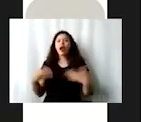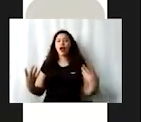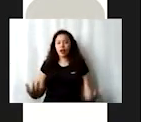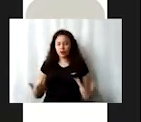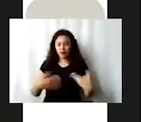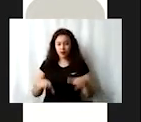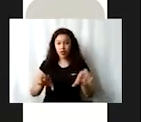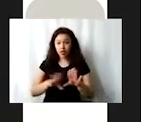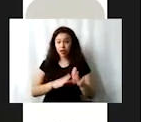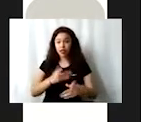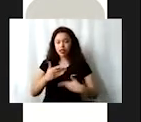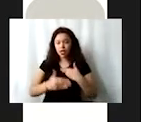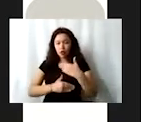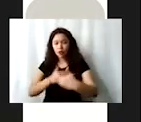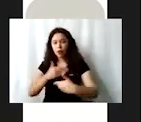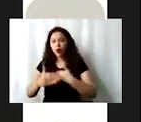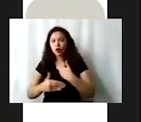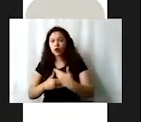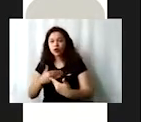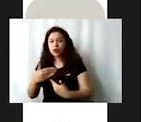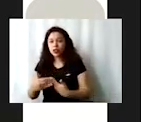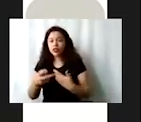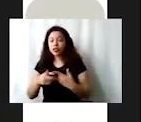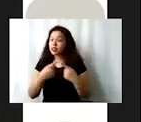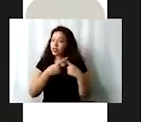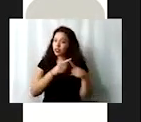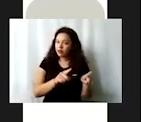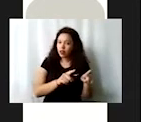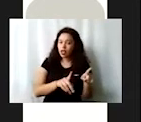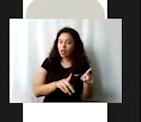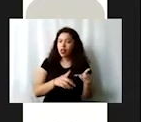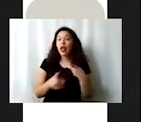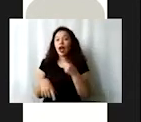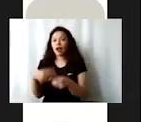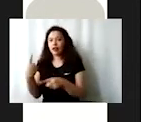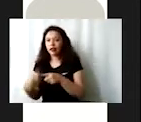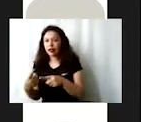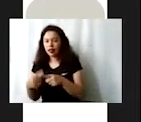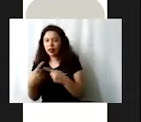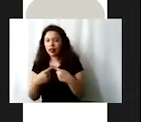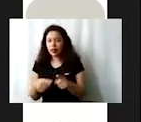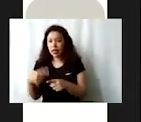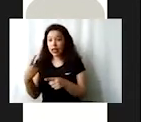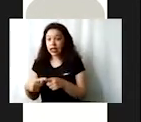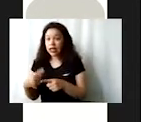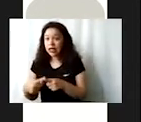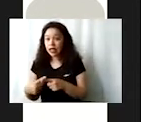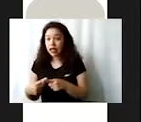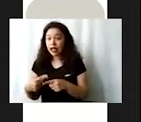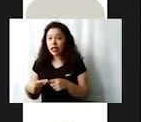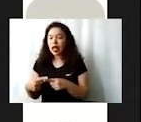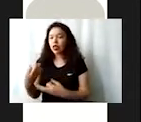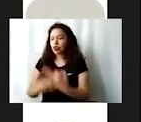el procedimiento y es diferente a quién lo hace. ¿Quién es que cumpla con todos